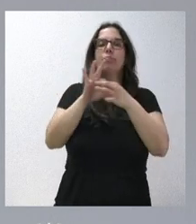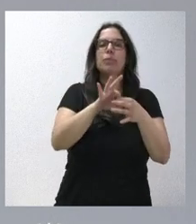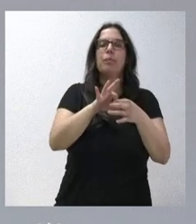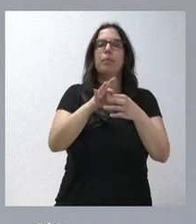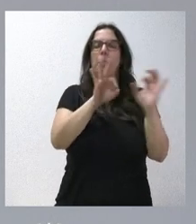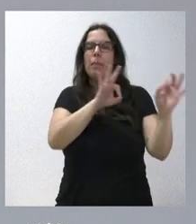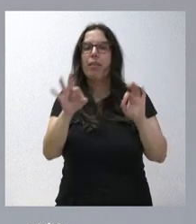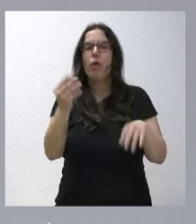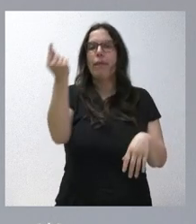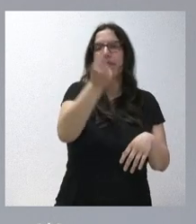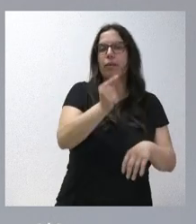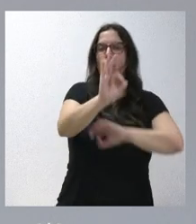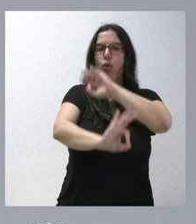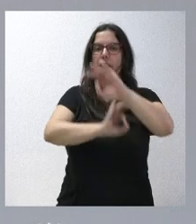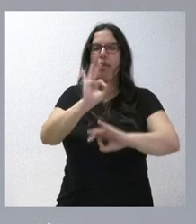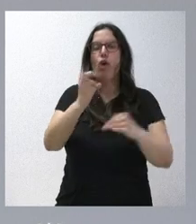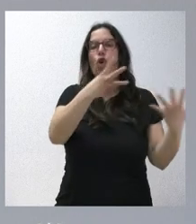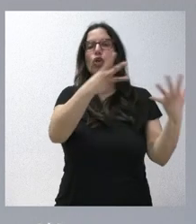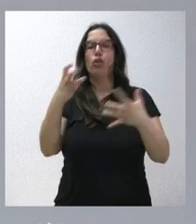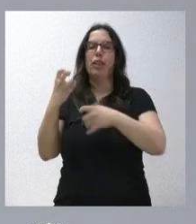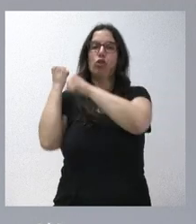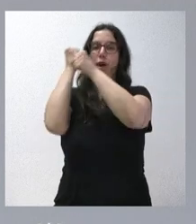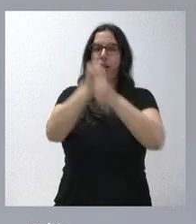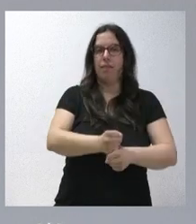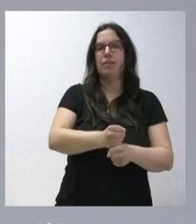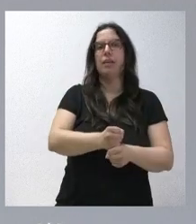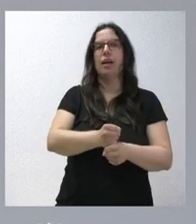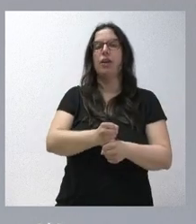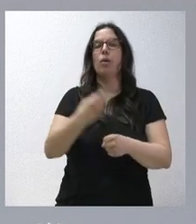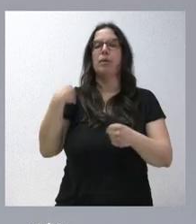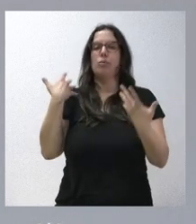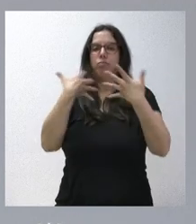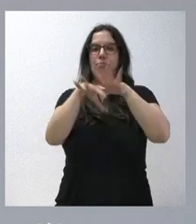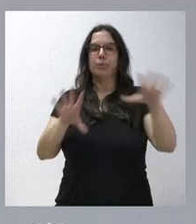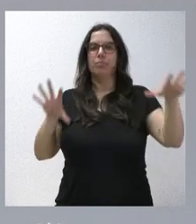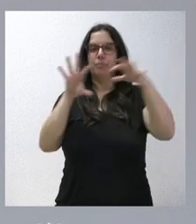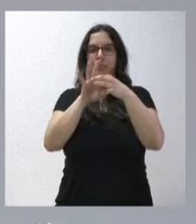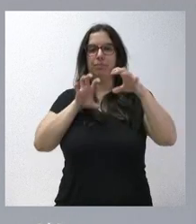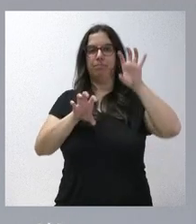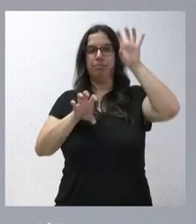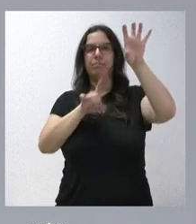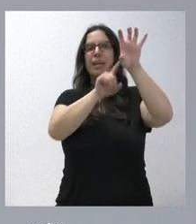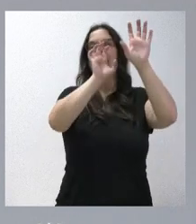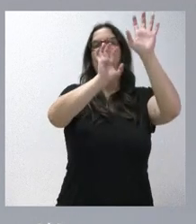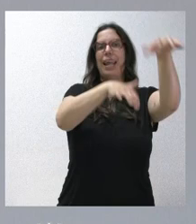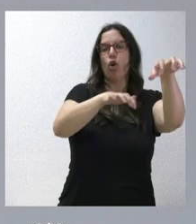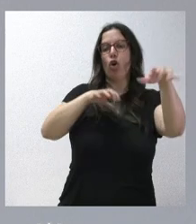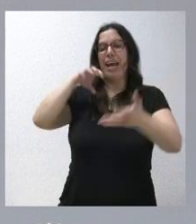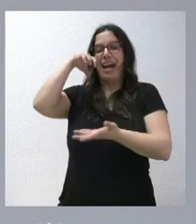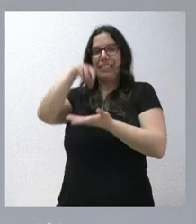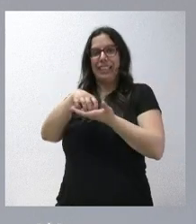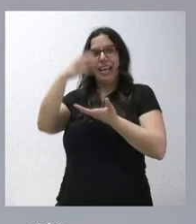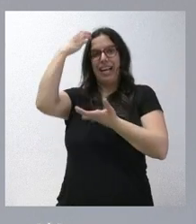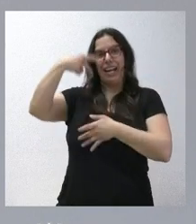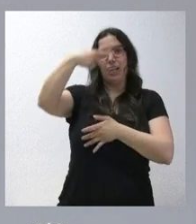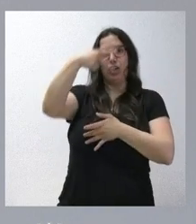diseño y organización del 800 aniversario de la fusión de los reinos de León y de Castilla que se